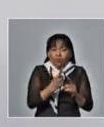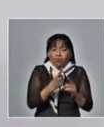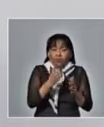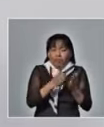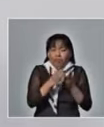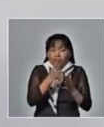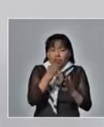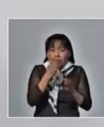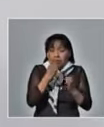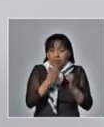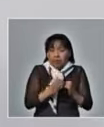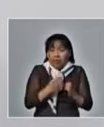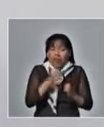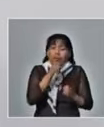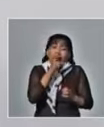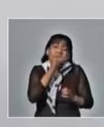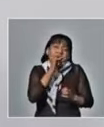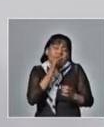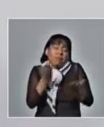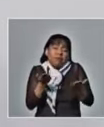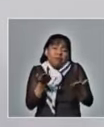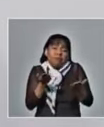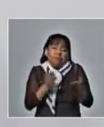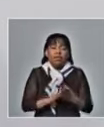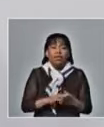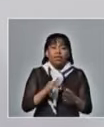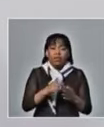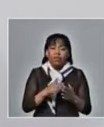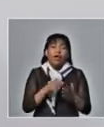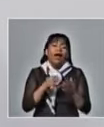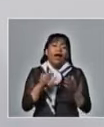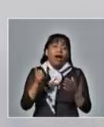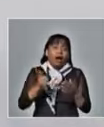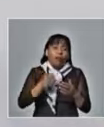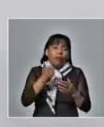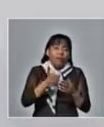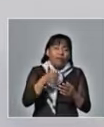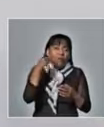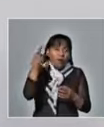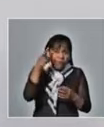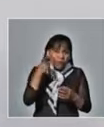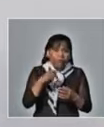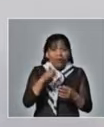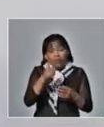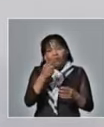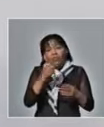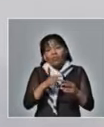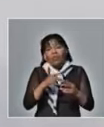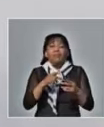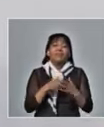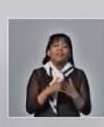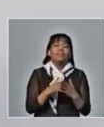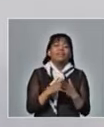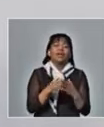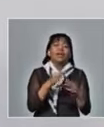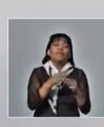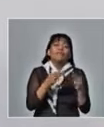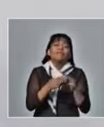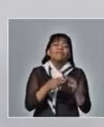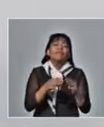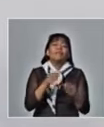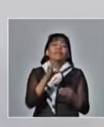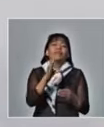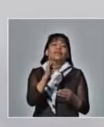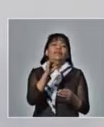únicamente está el papá o la mamá. De la misma manera, hay que aprovechar que en Puebla tenemos de regreso la materia de civismo. Hay que incluir en tercero de